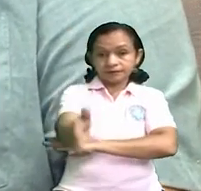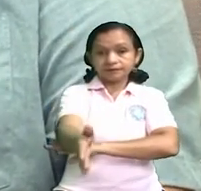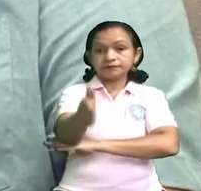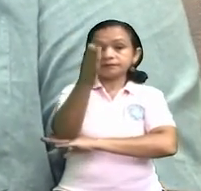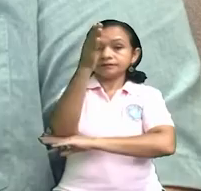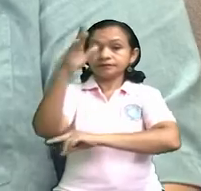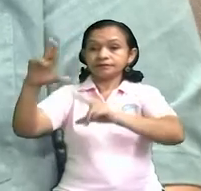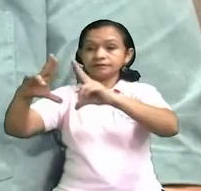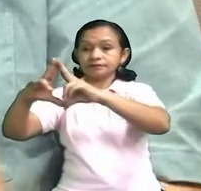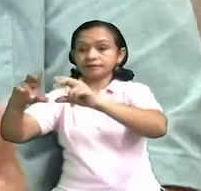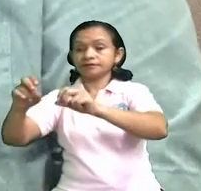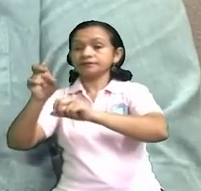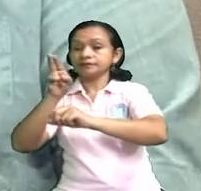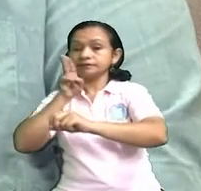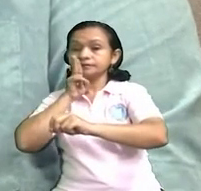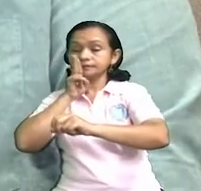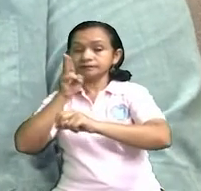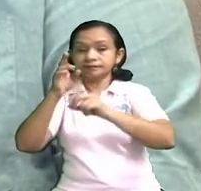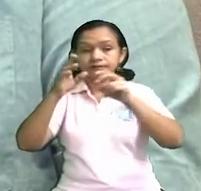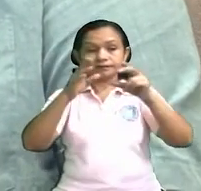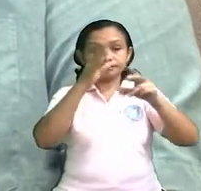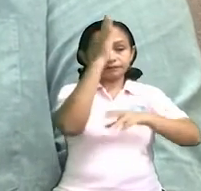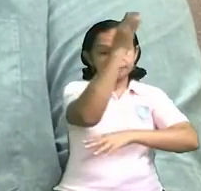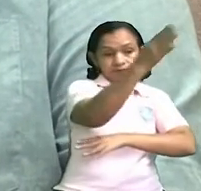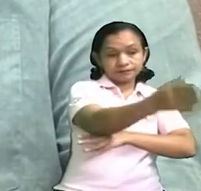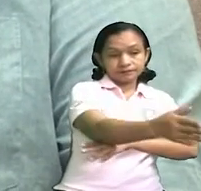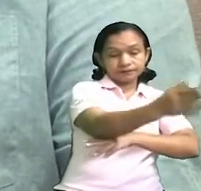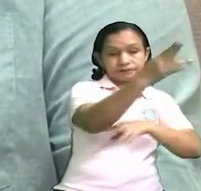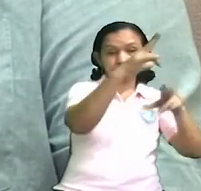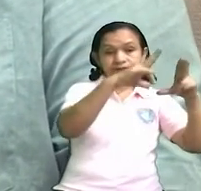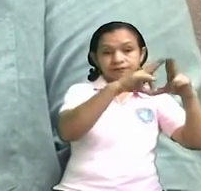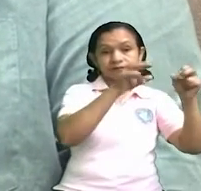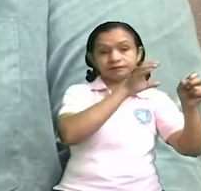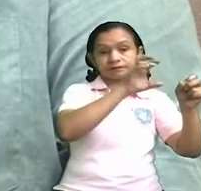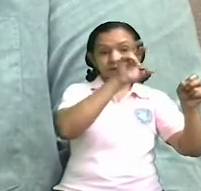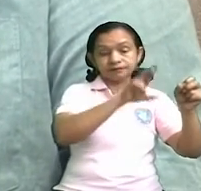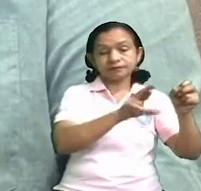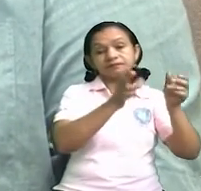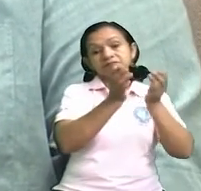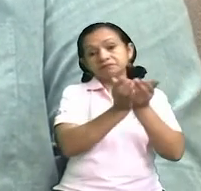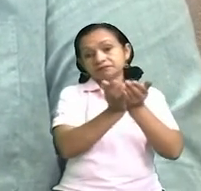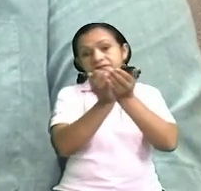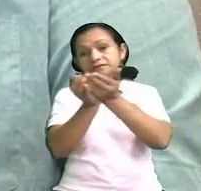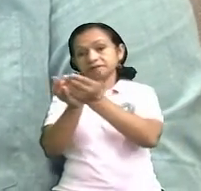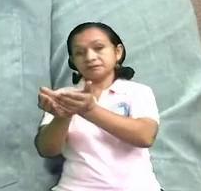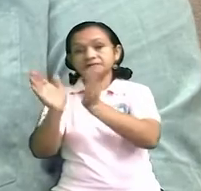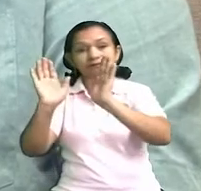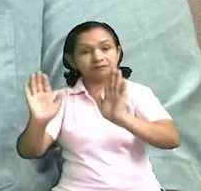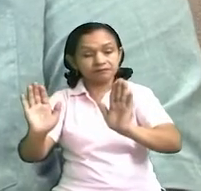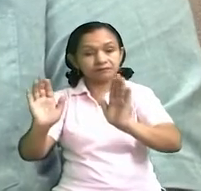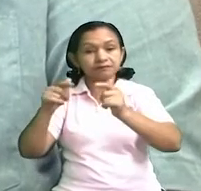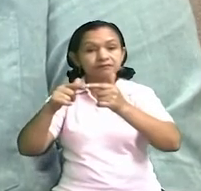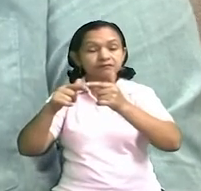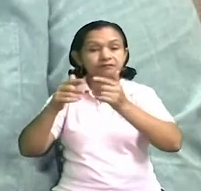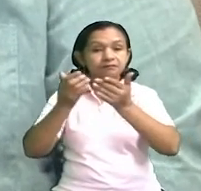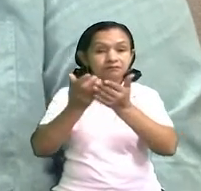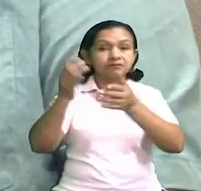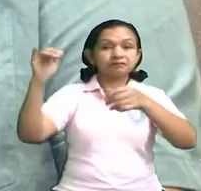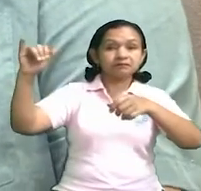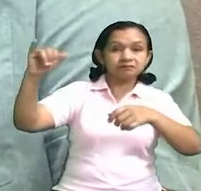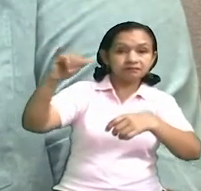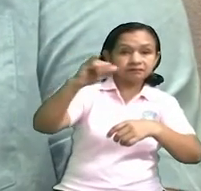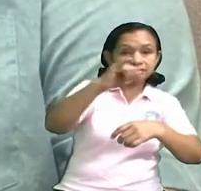existen en nuestro país, sean estos terrestres, marítimos, fluviales o aéreos.